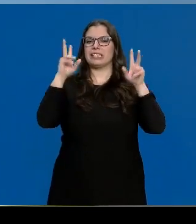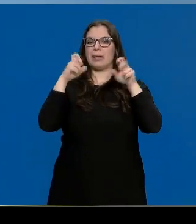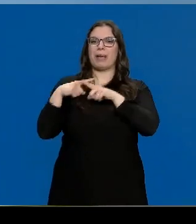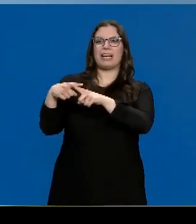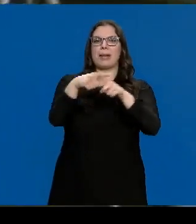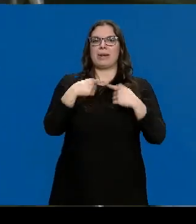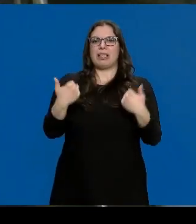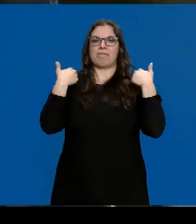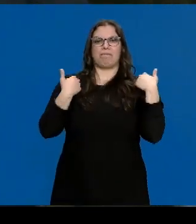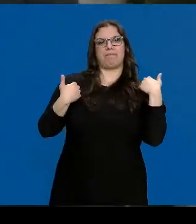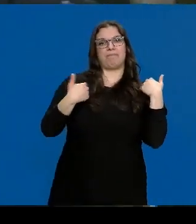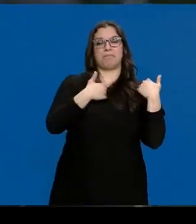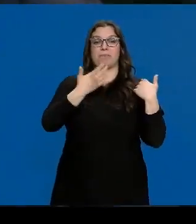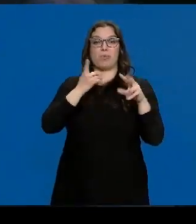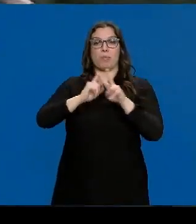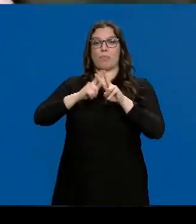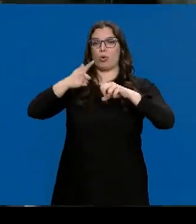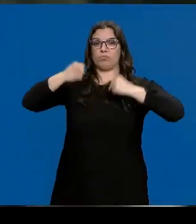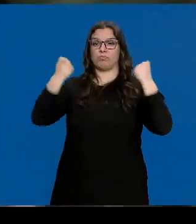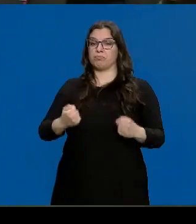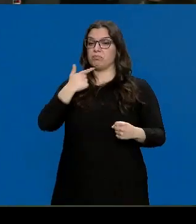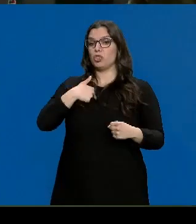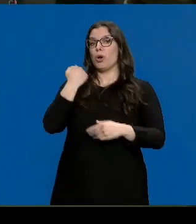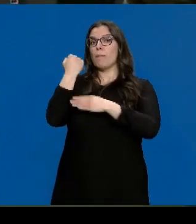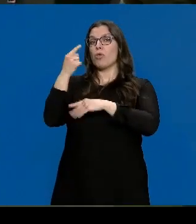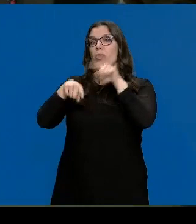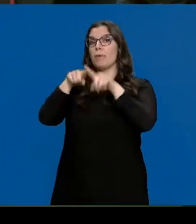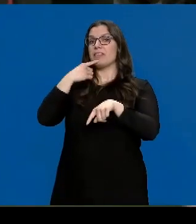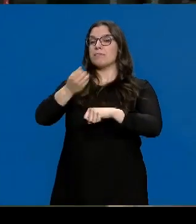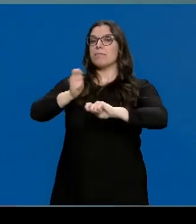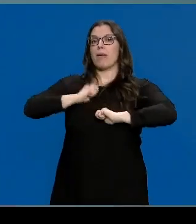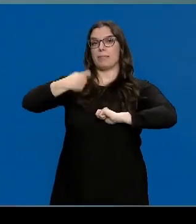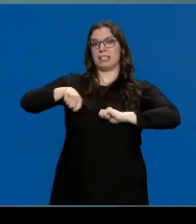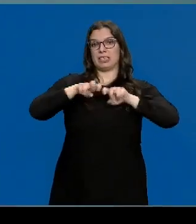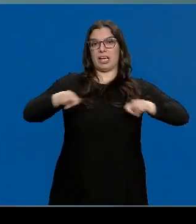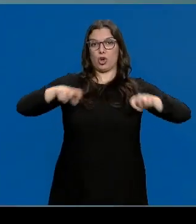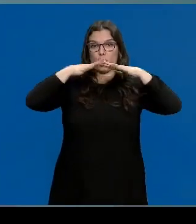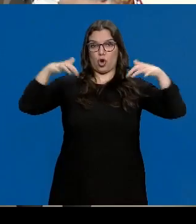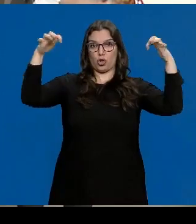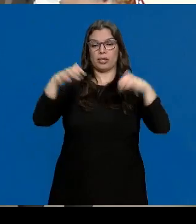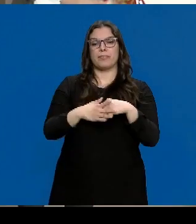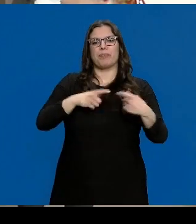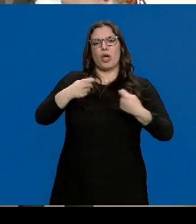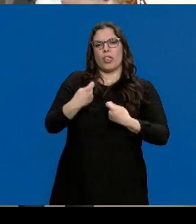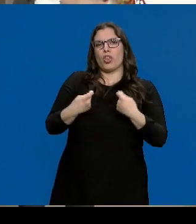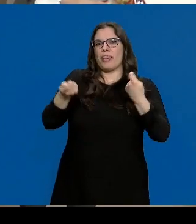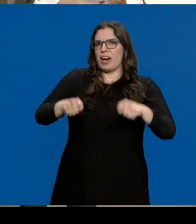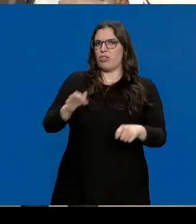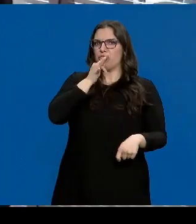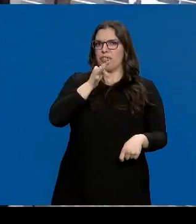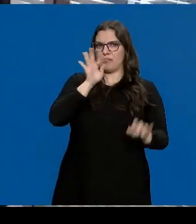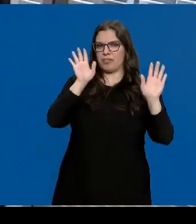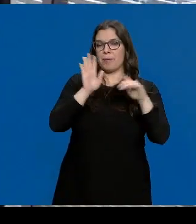de responsabilidades. Como Vox, que sigue condicionando su apoyo a cambio de presidir las Cortes. Las negociaciones están vivas. Al margen de cargos,